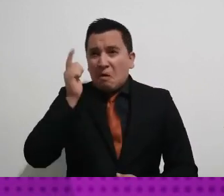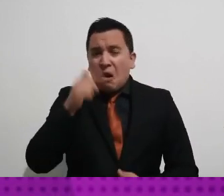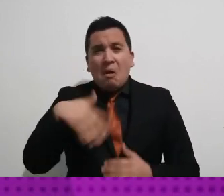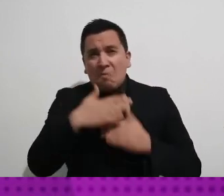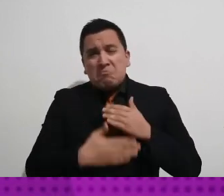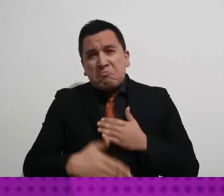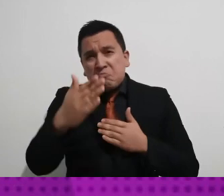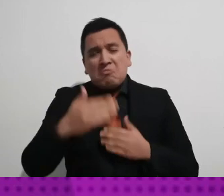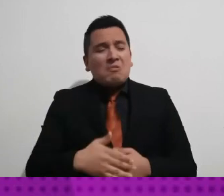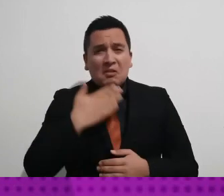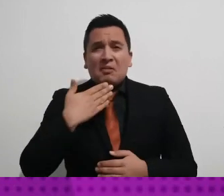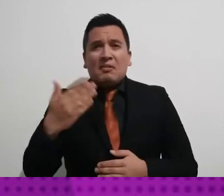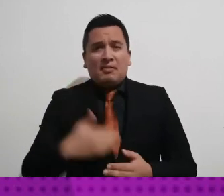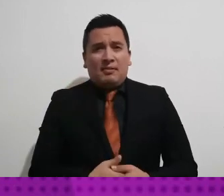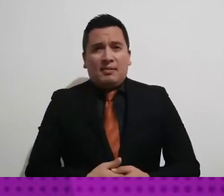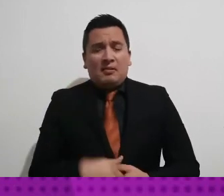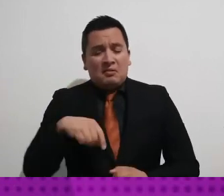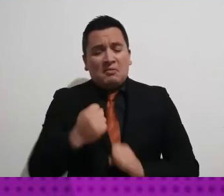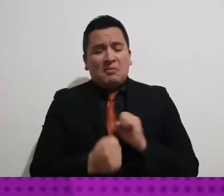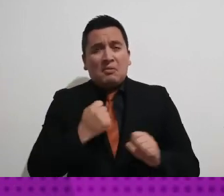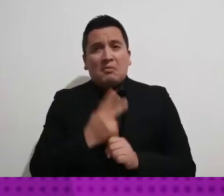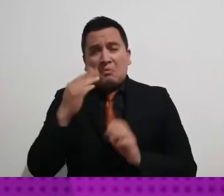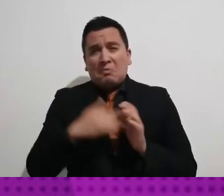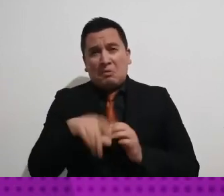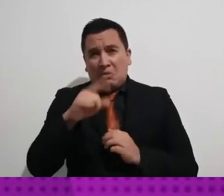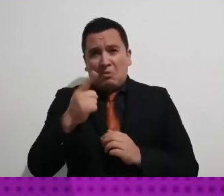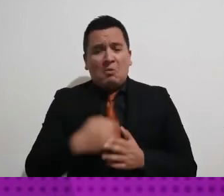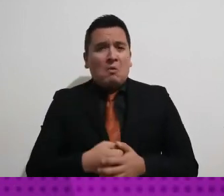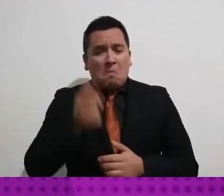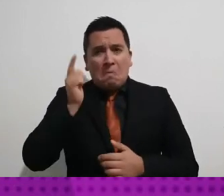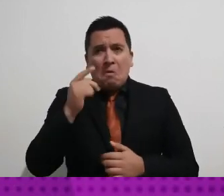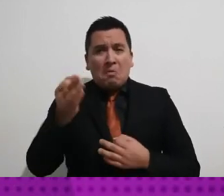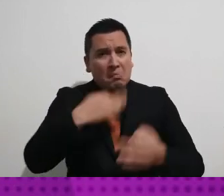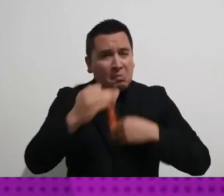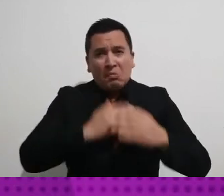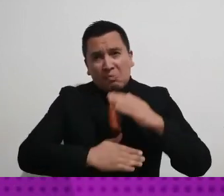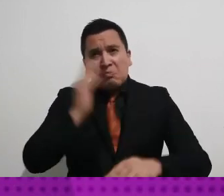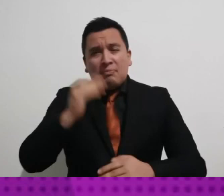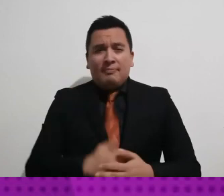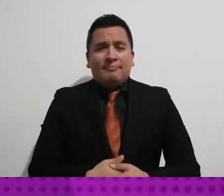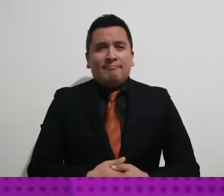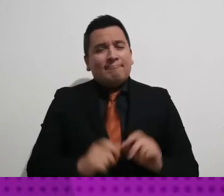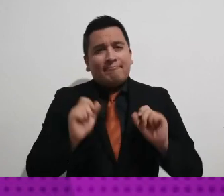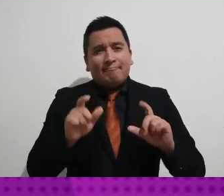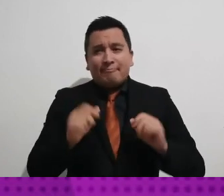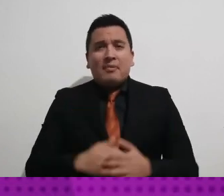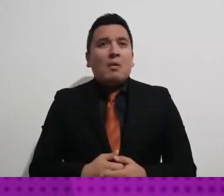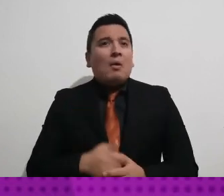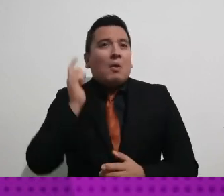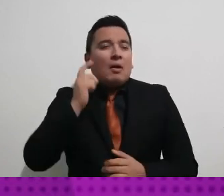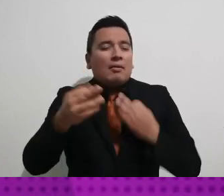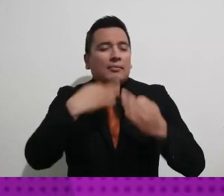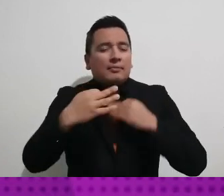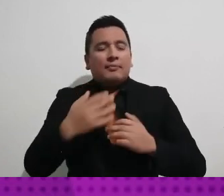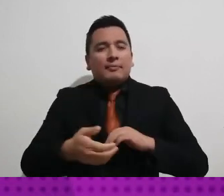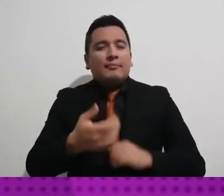un feliz año, un feliz inicio de año, que este año 2021, bueno, pues sea exitoso y sobre todo